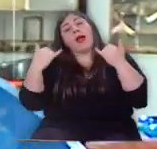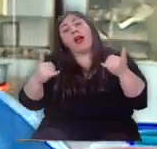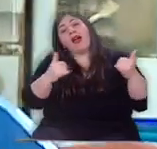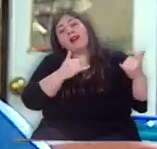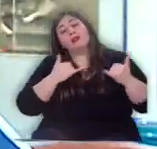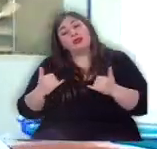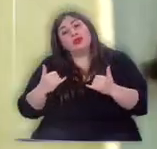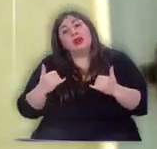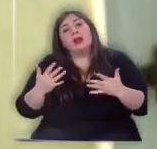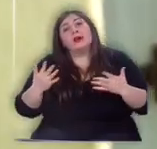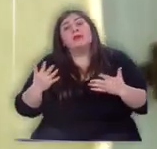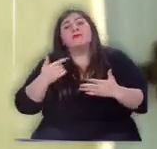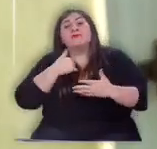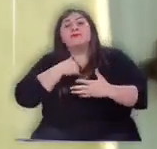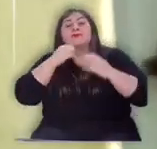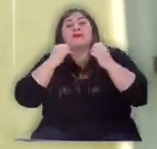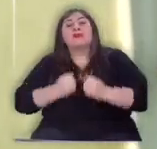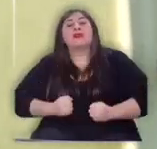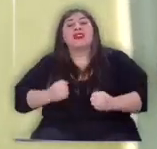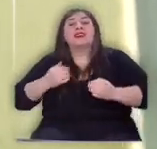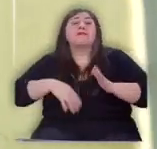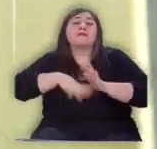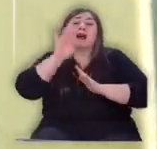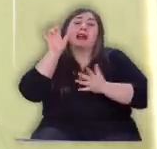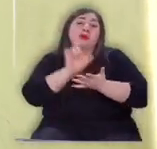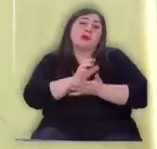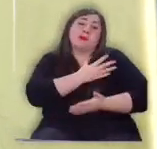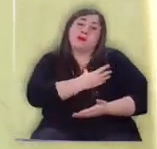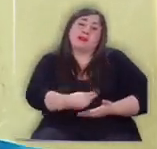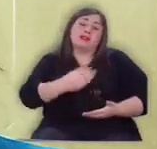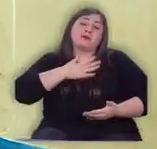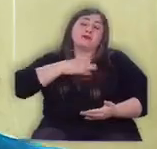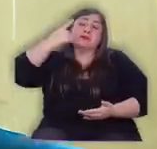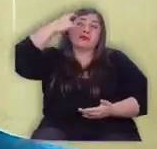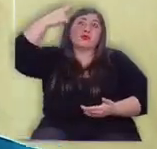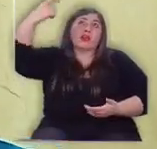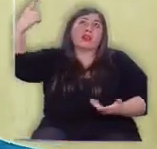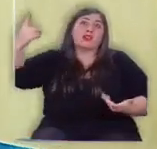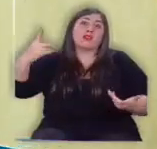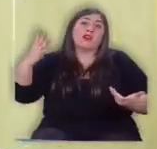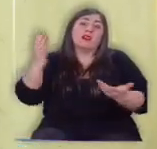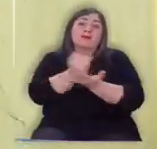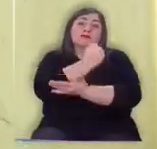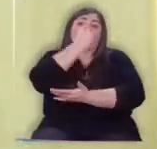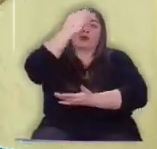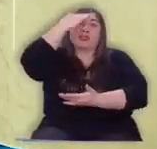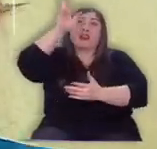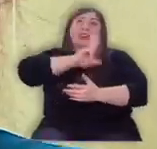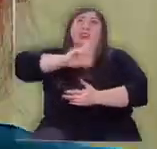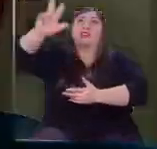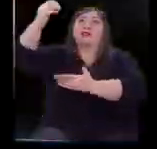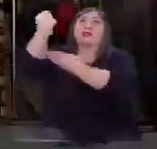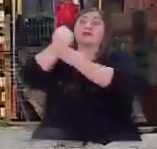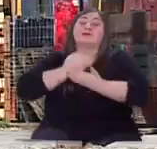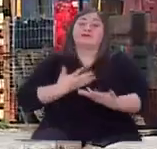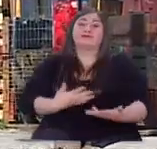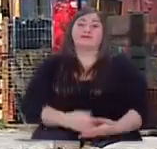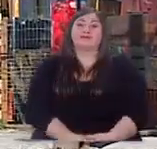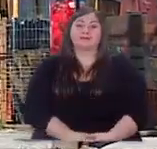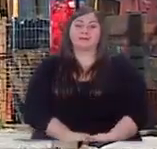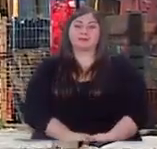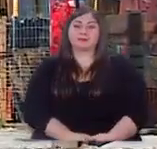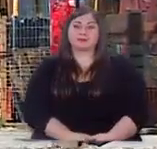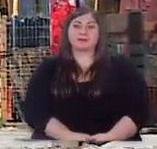para tener más espacio para mis hijos. Esa es mi ilusión. Algún día, Diosito.